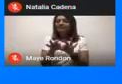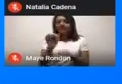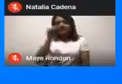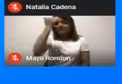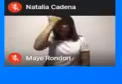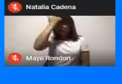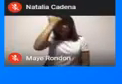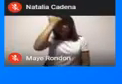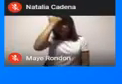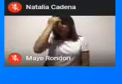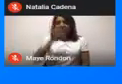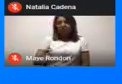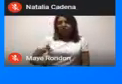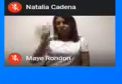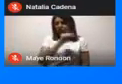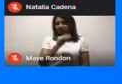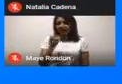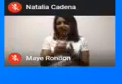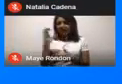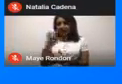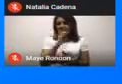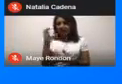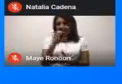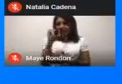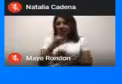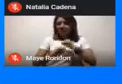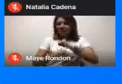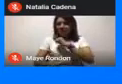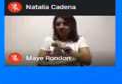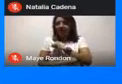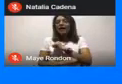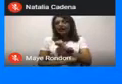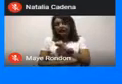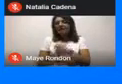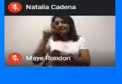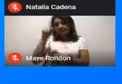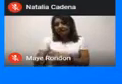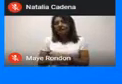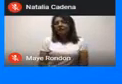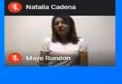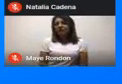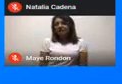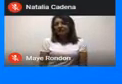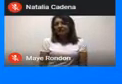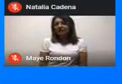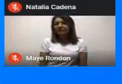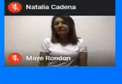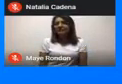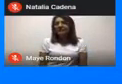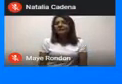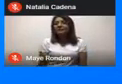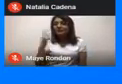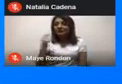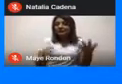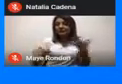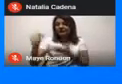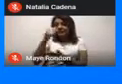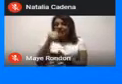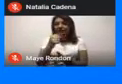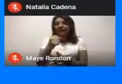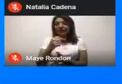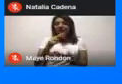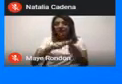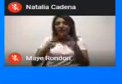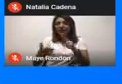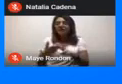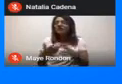y nosotros en el país y en Colombia, donde tenemos tanto potencial, pues tenemos que hacerlo bien. Digamos que hasta diciembre del